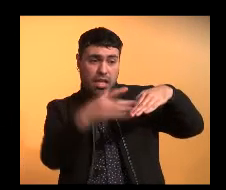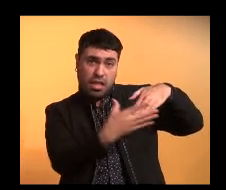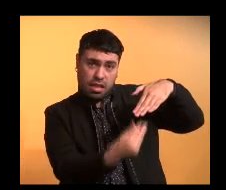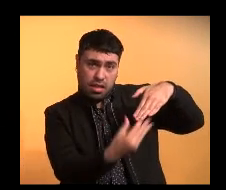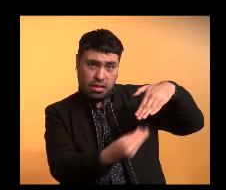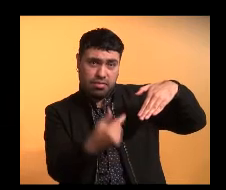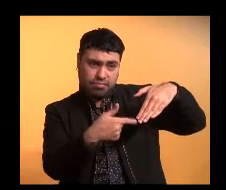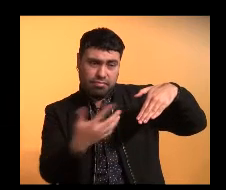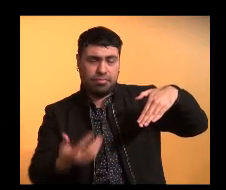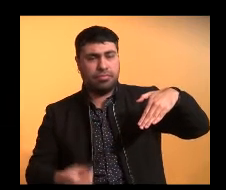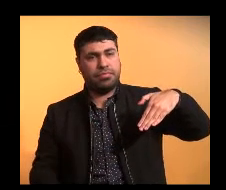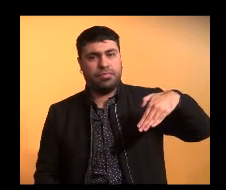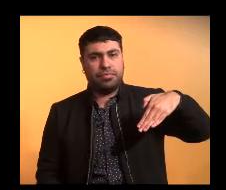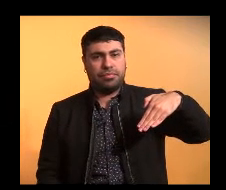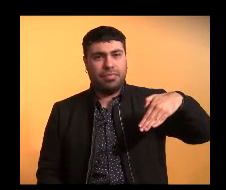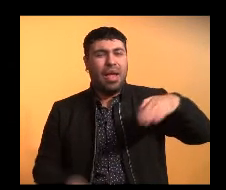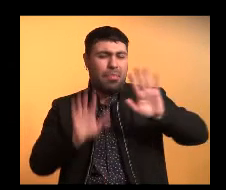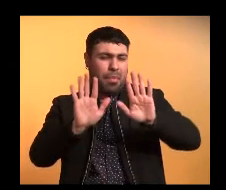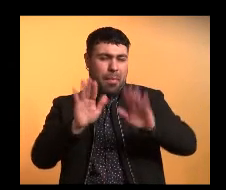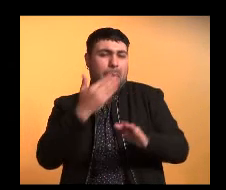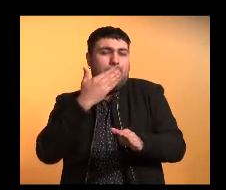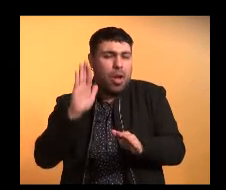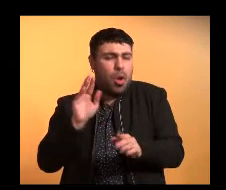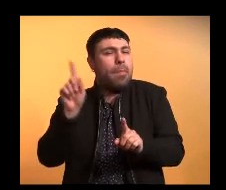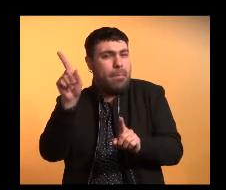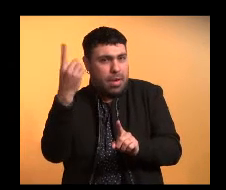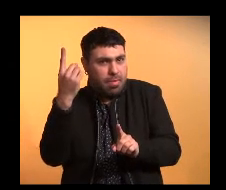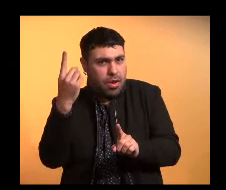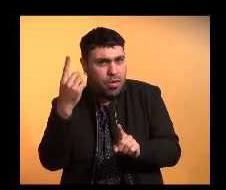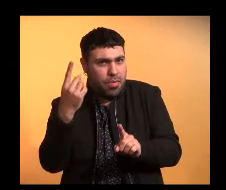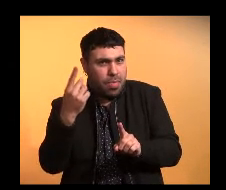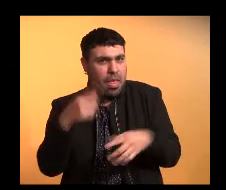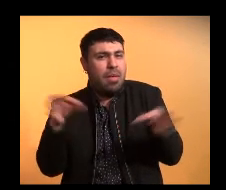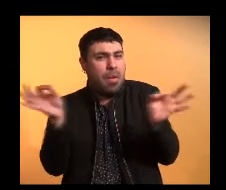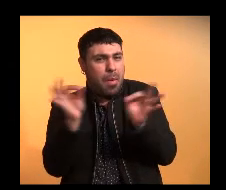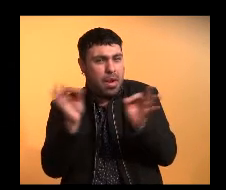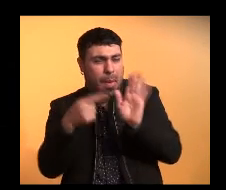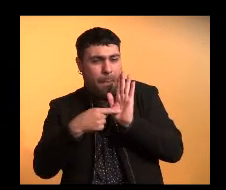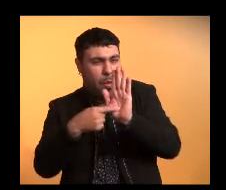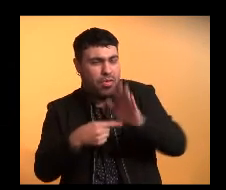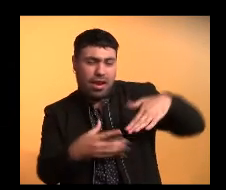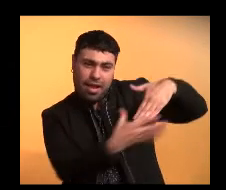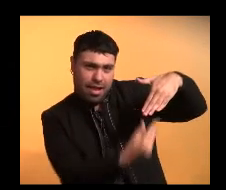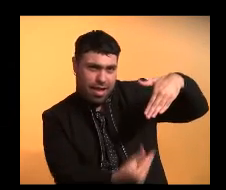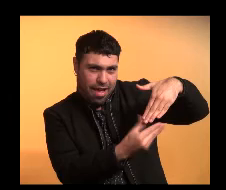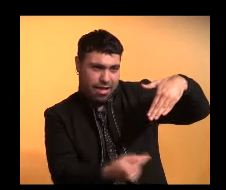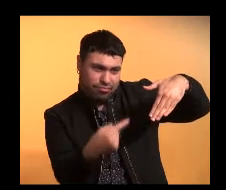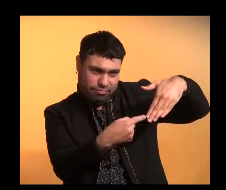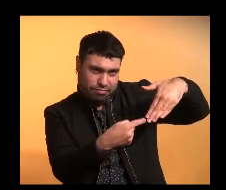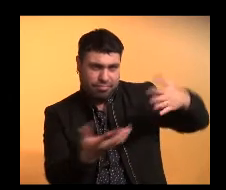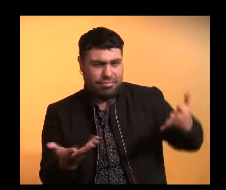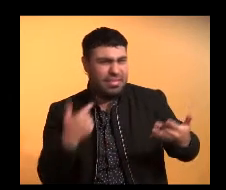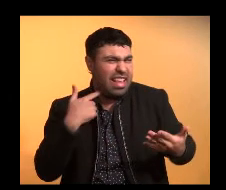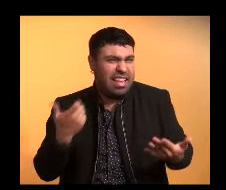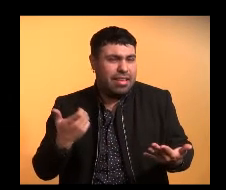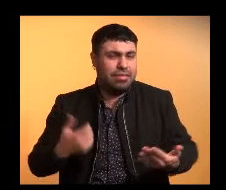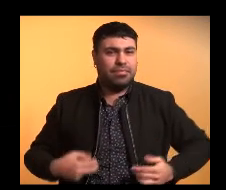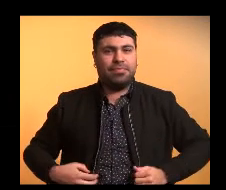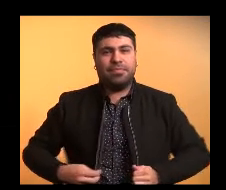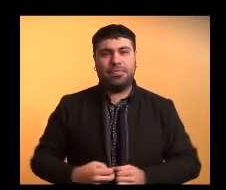hablar de las algas en Antártica o las macroalgas, me gustaría mostrarles en primer lugar en esa diapositiva la